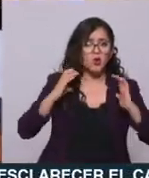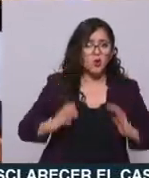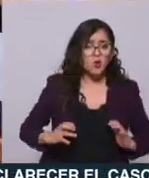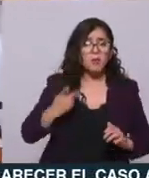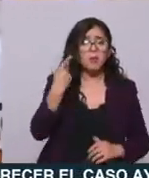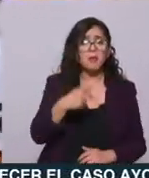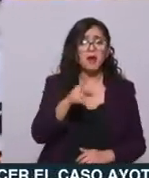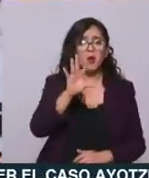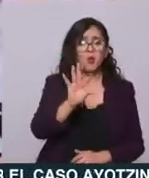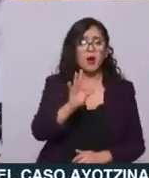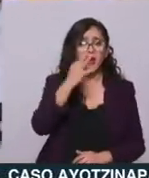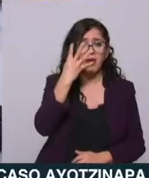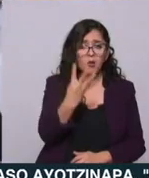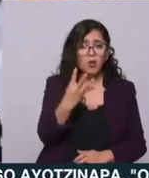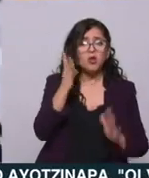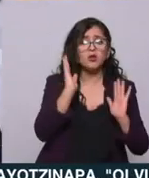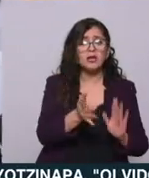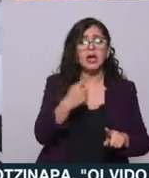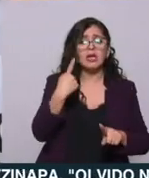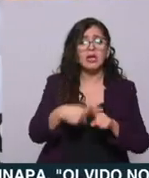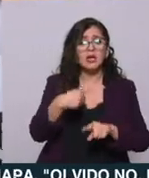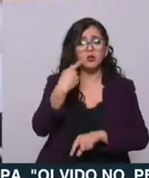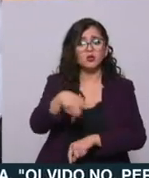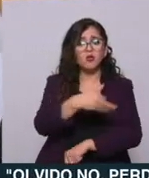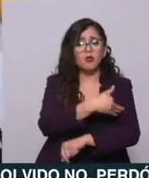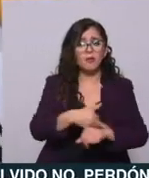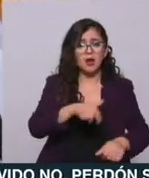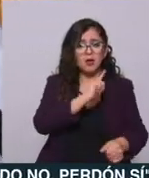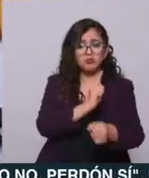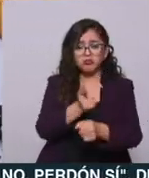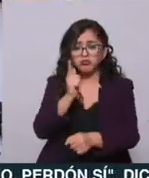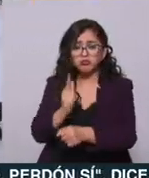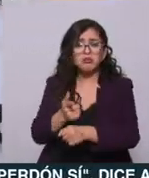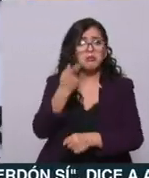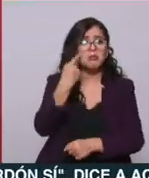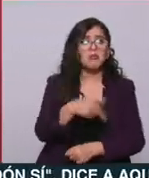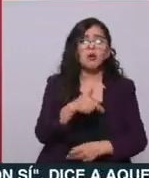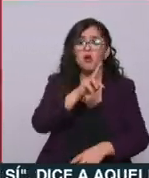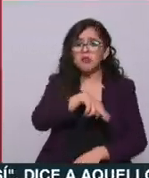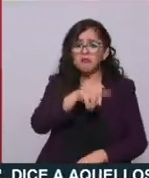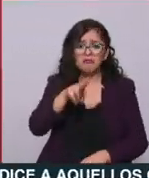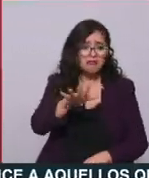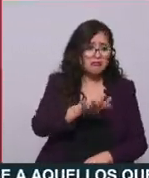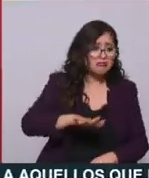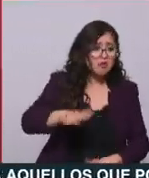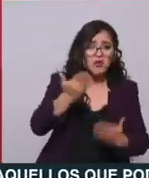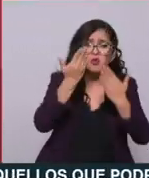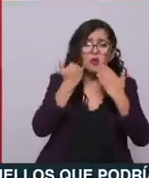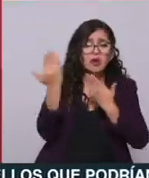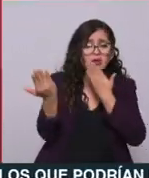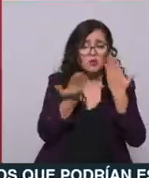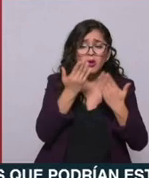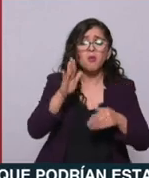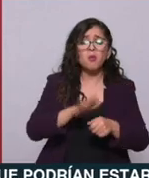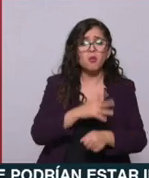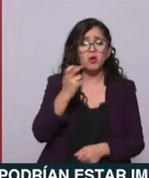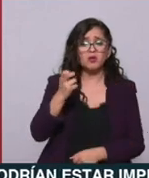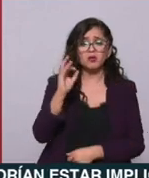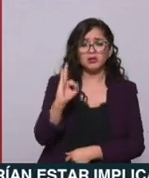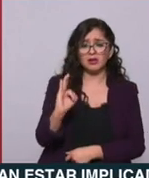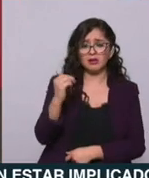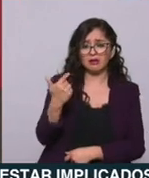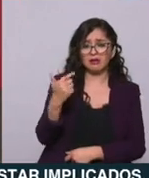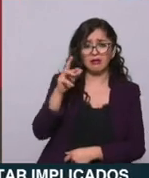cuales 44 fueron identificados, pero ninguno corresponde a los estudiantes, por lo que aseguró que la Fiscalía General de la